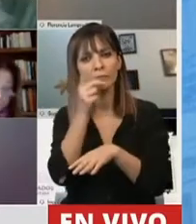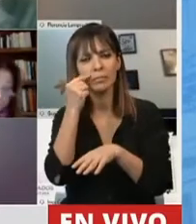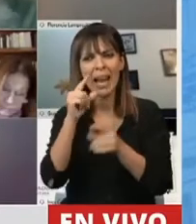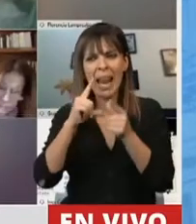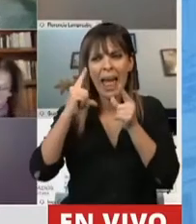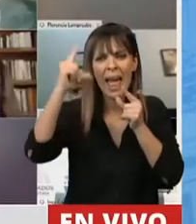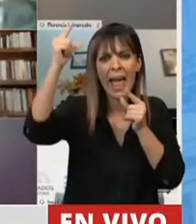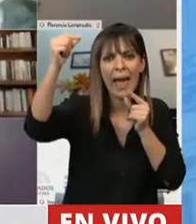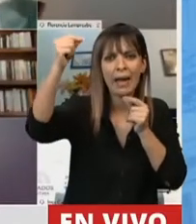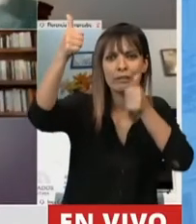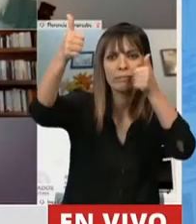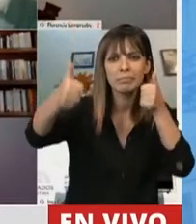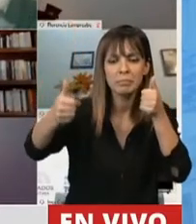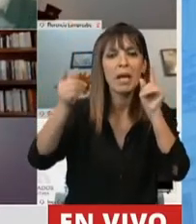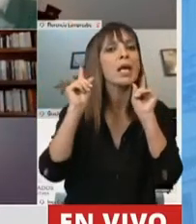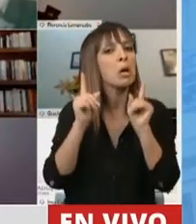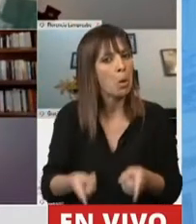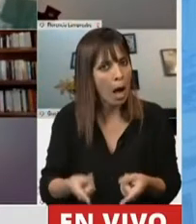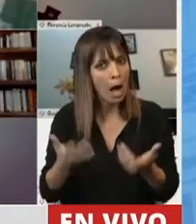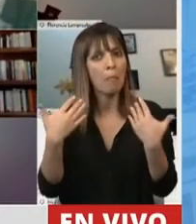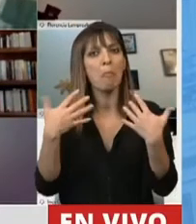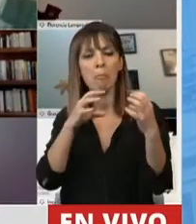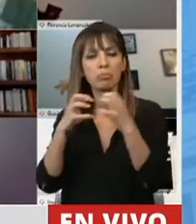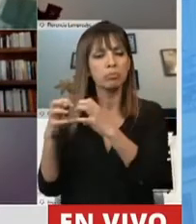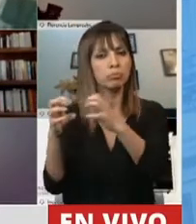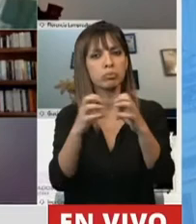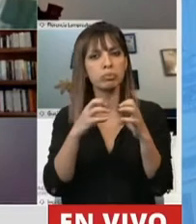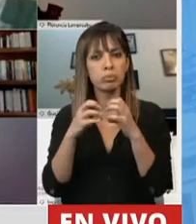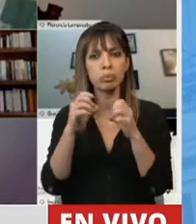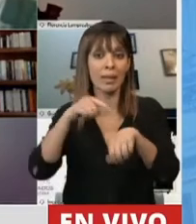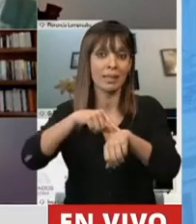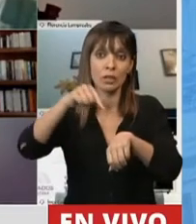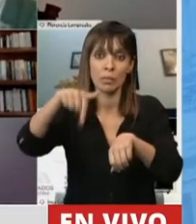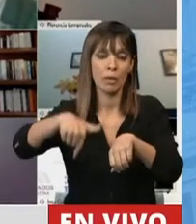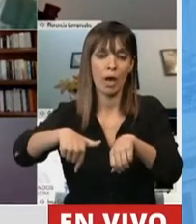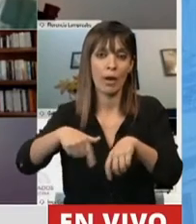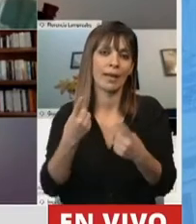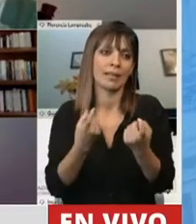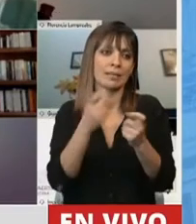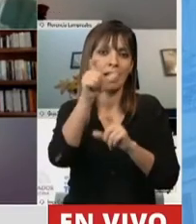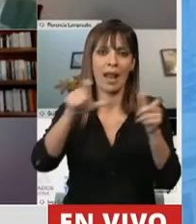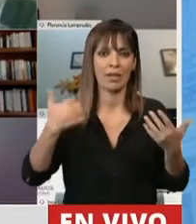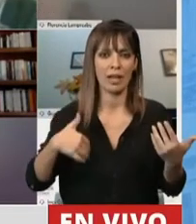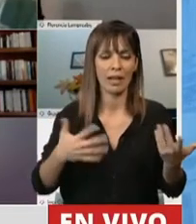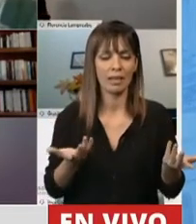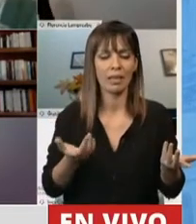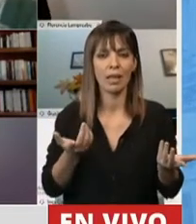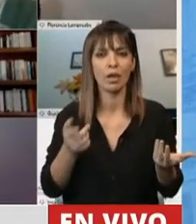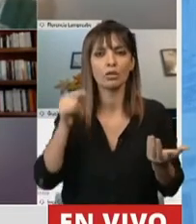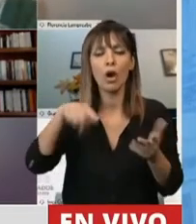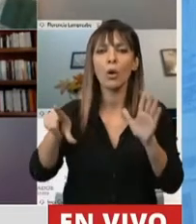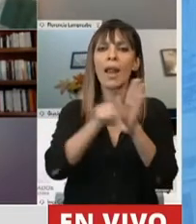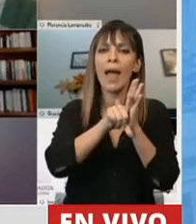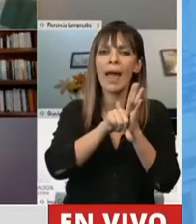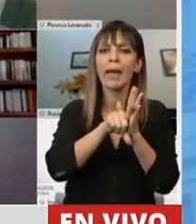de kilómetros y poder debatir y discutir en estos tiempos que tanto nos necesitan los argentinos. Hoy con una